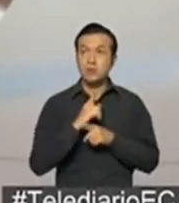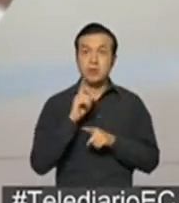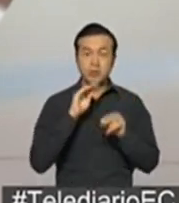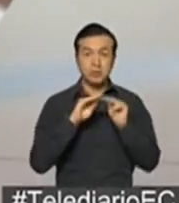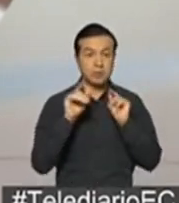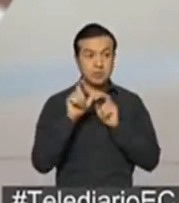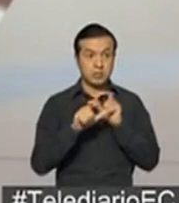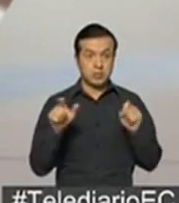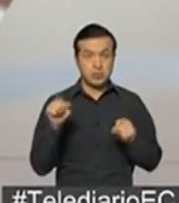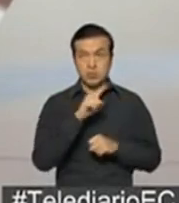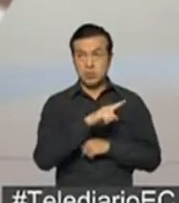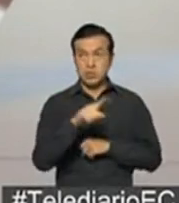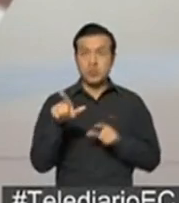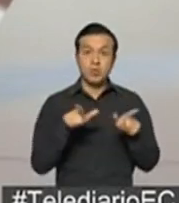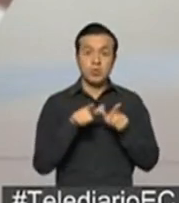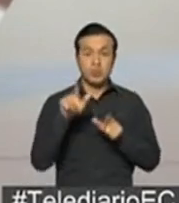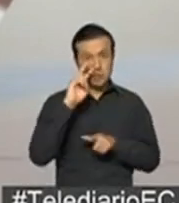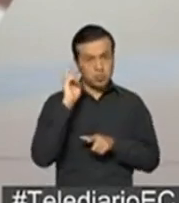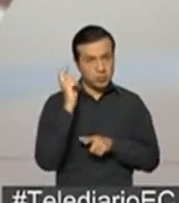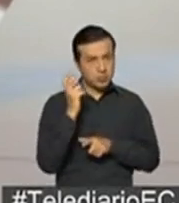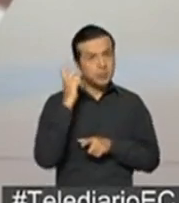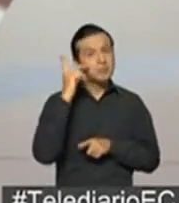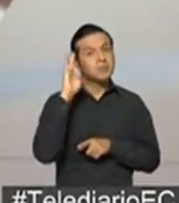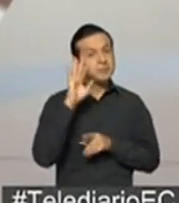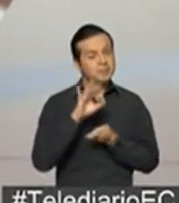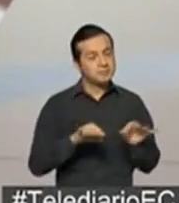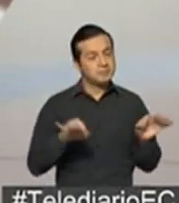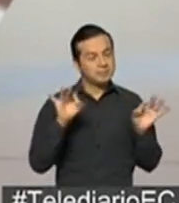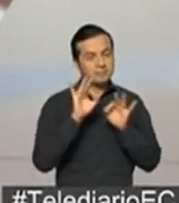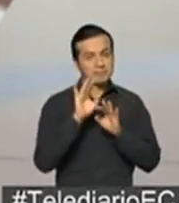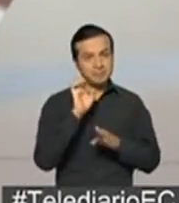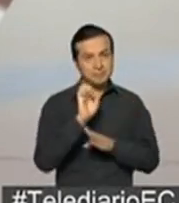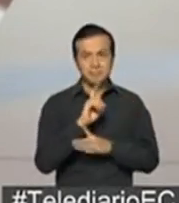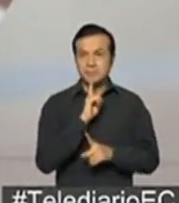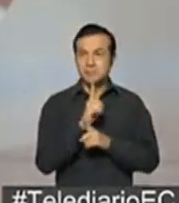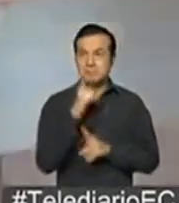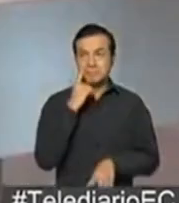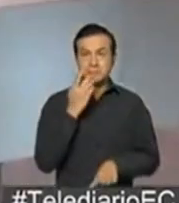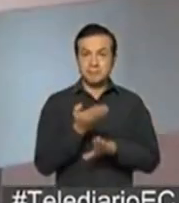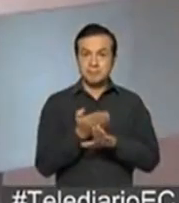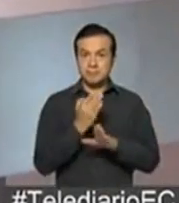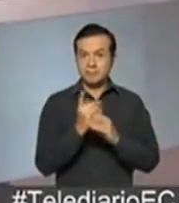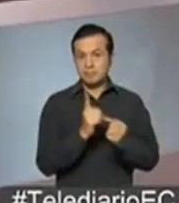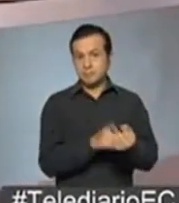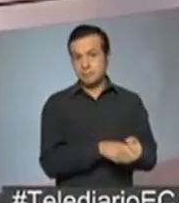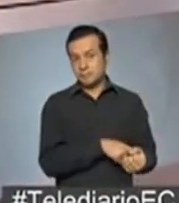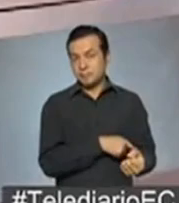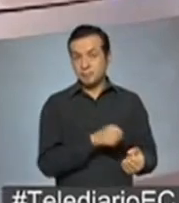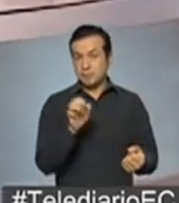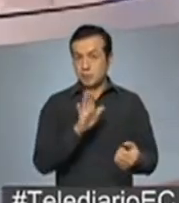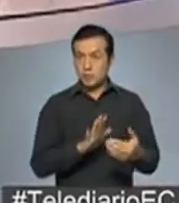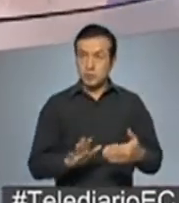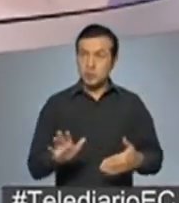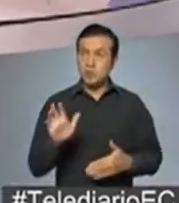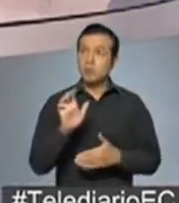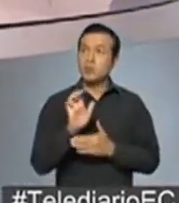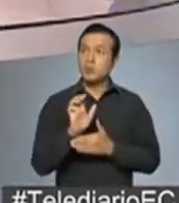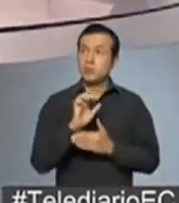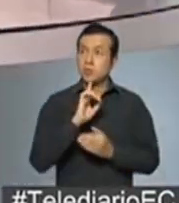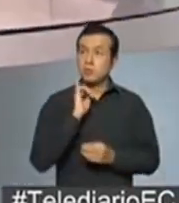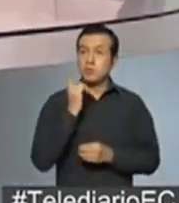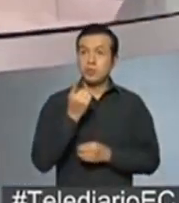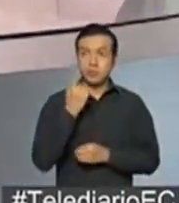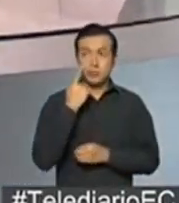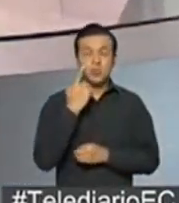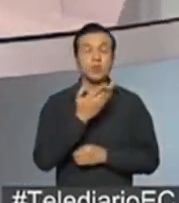se convierta en un atractivo turístico muy importante del Ecuador. Se muestran las tradiciones propias de nuestro país